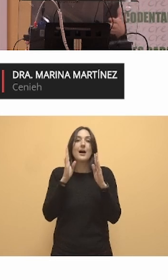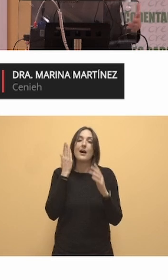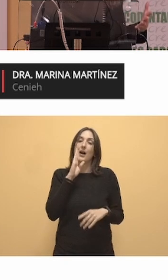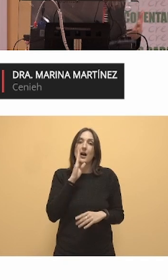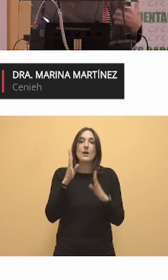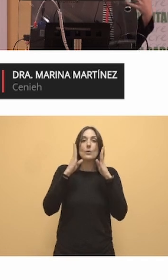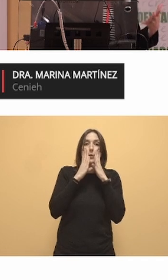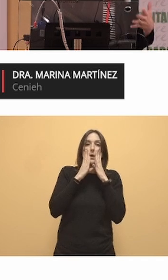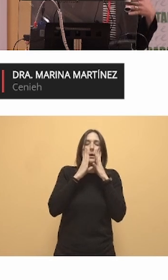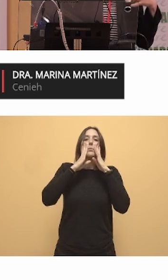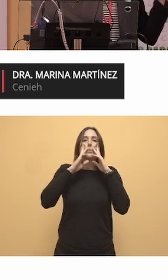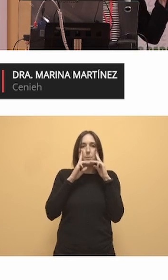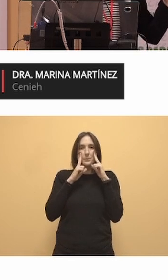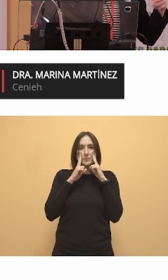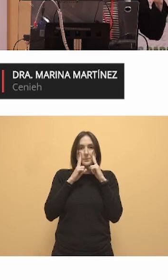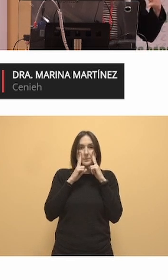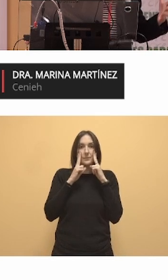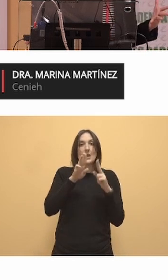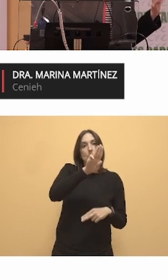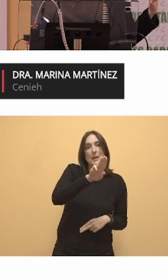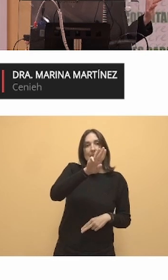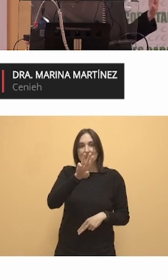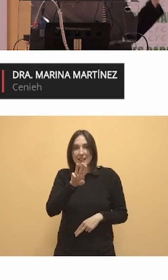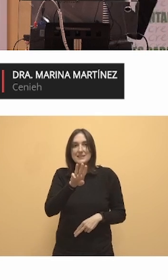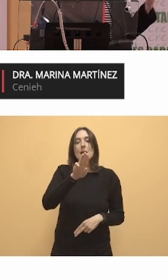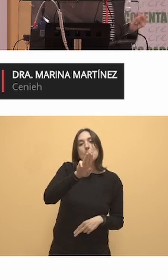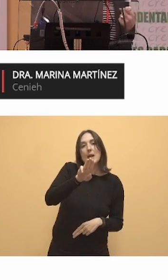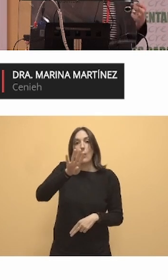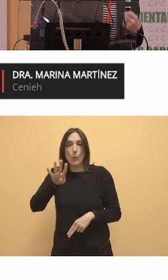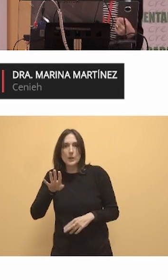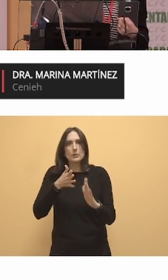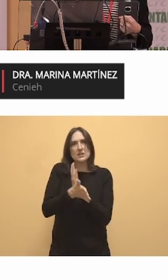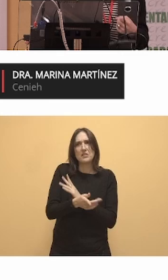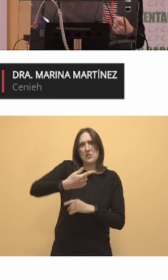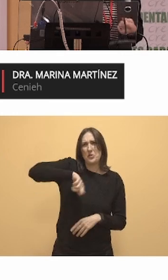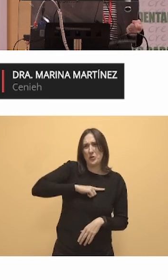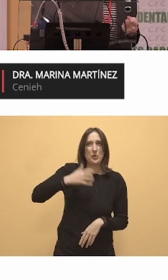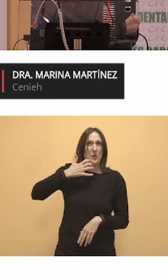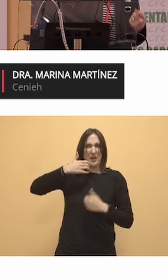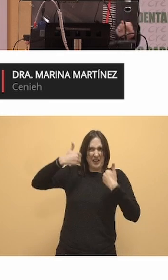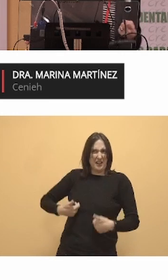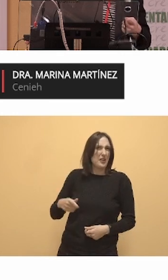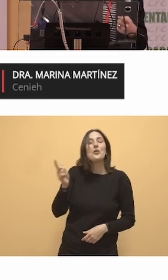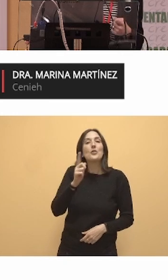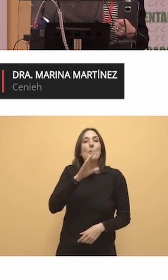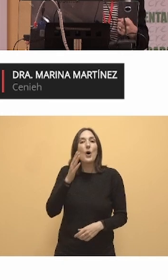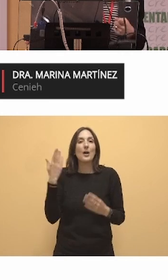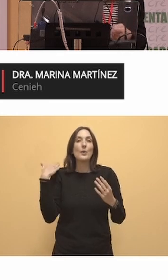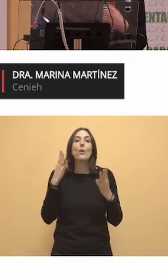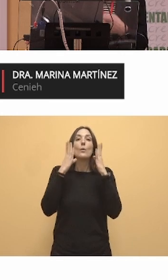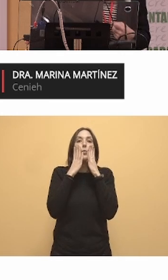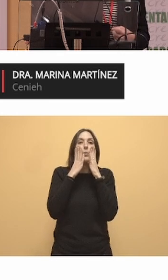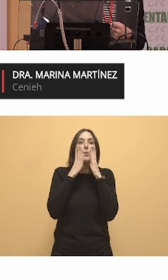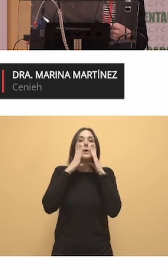como anécdota que sepáis que si os hablan del P3 y el P4, no es que seamos bichos raros, sino que son esos premolares los que la